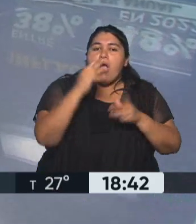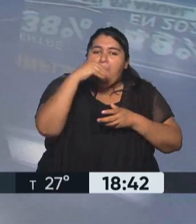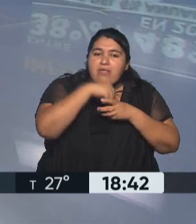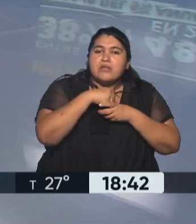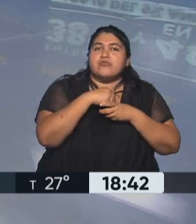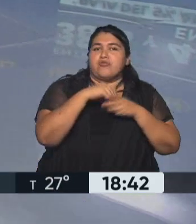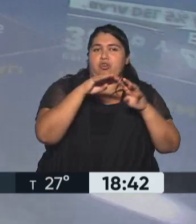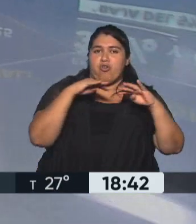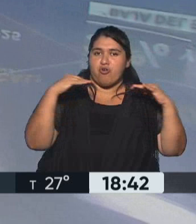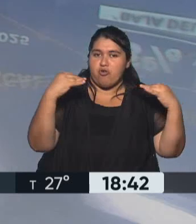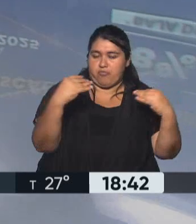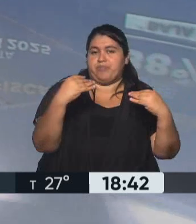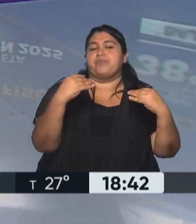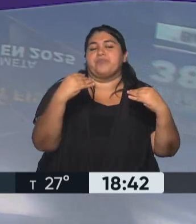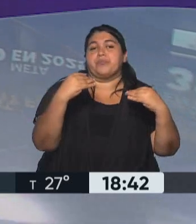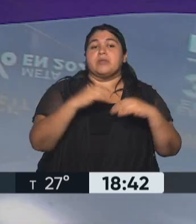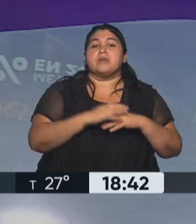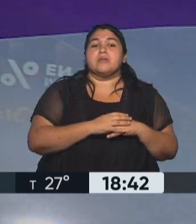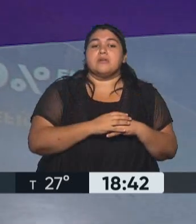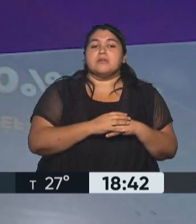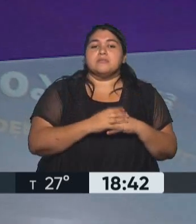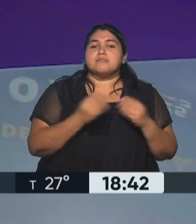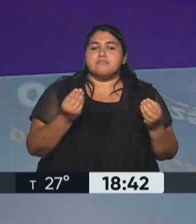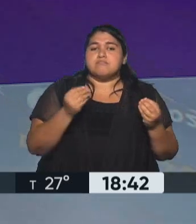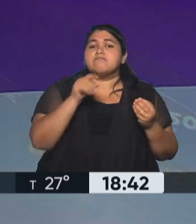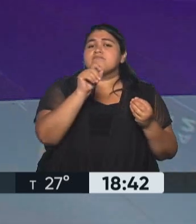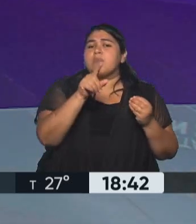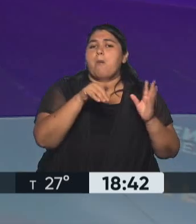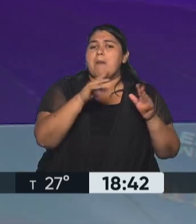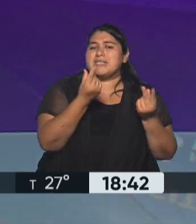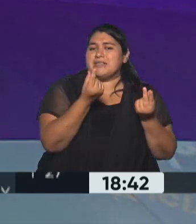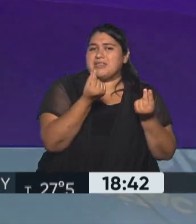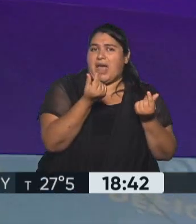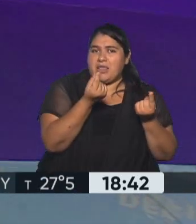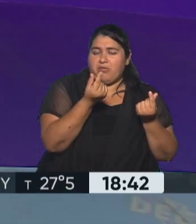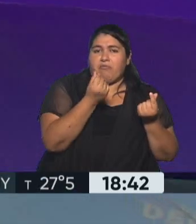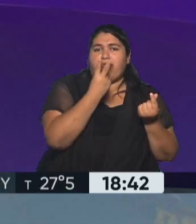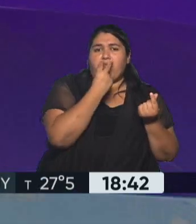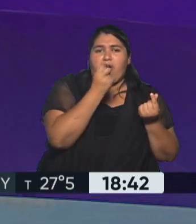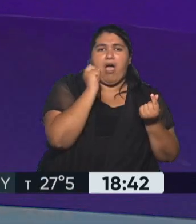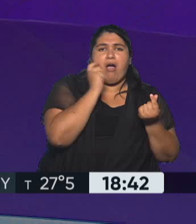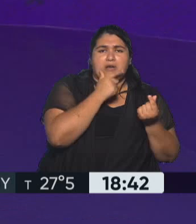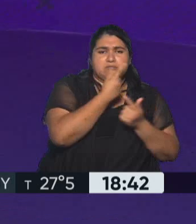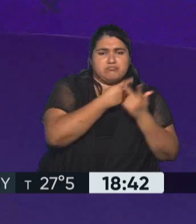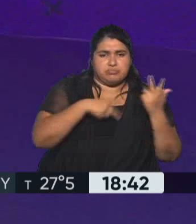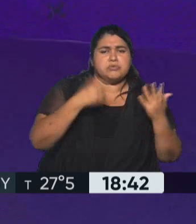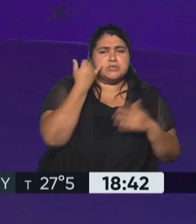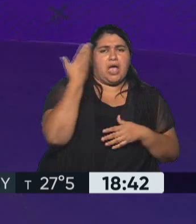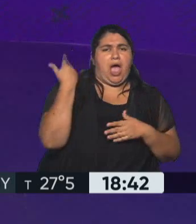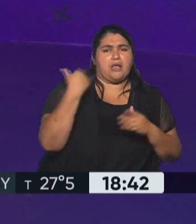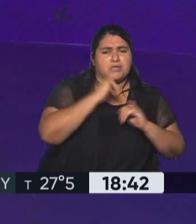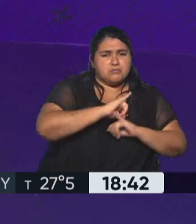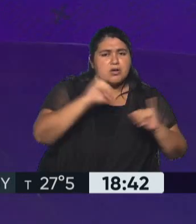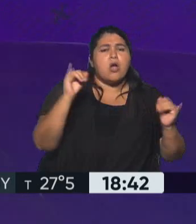del Parlamento a la hora de hablar del acuerdo con el Fondo. En primer lugar, bueno, tiene que ver con las tarifas, ¿sí?, algo ya anunciado públicamente. Tiene que ver con